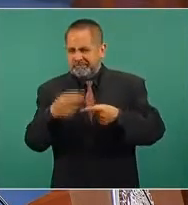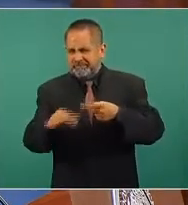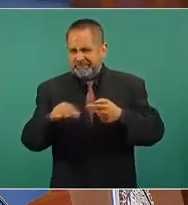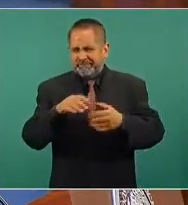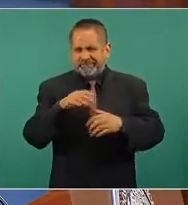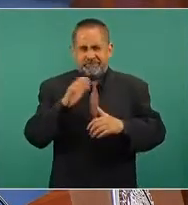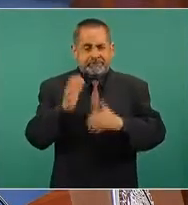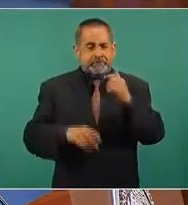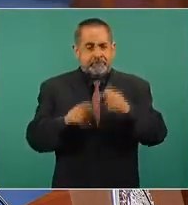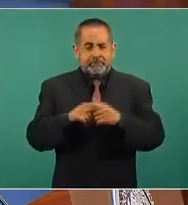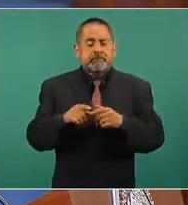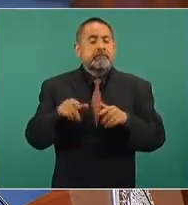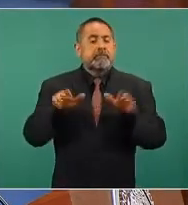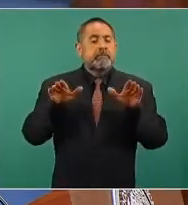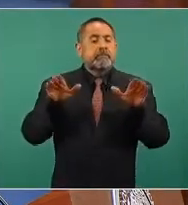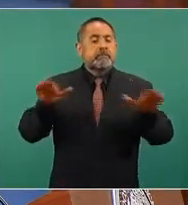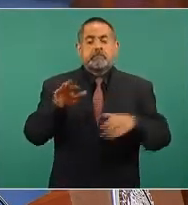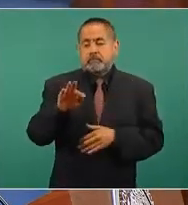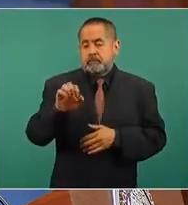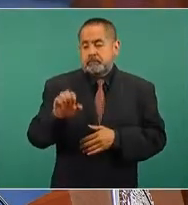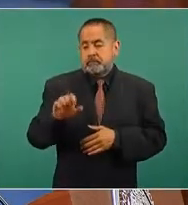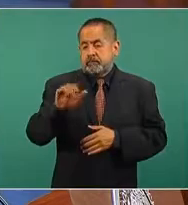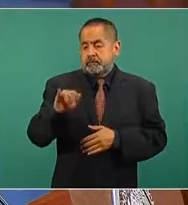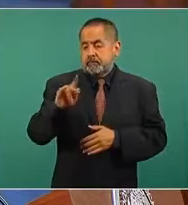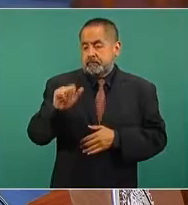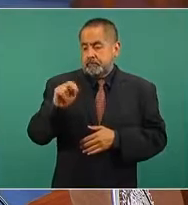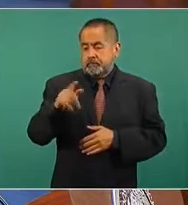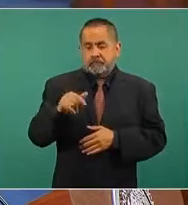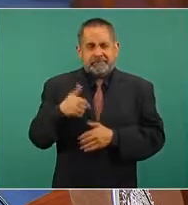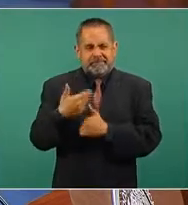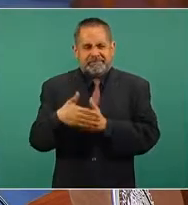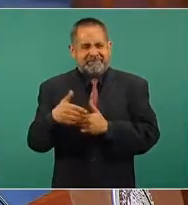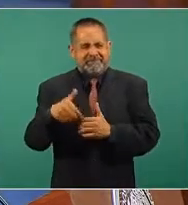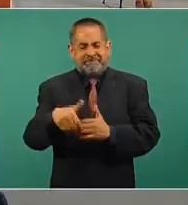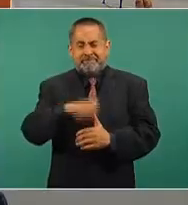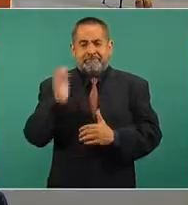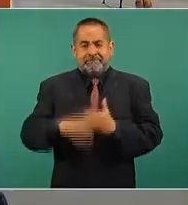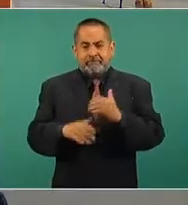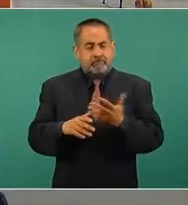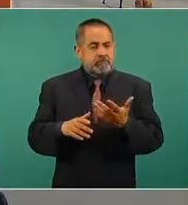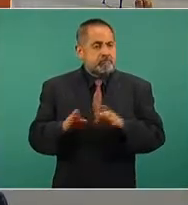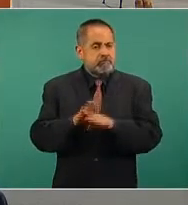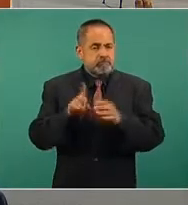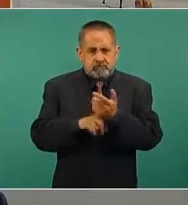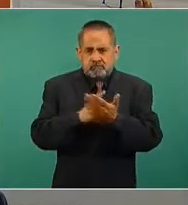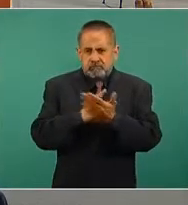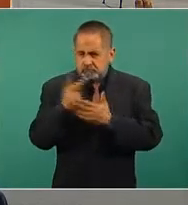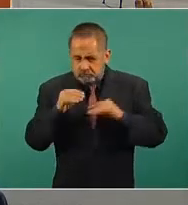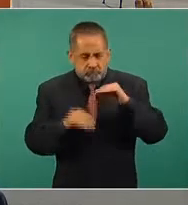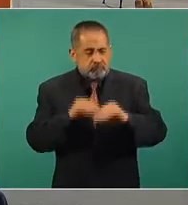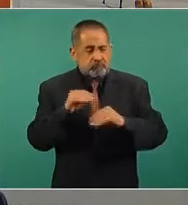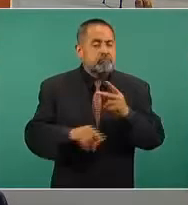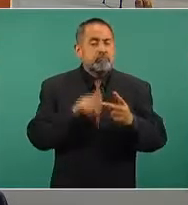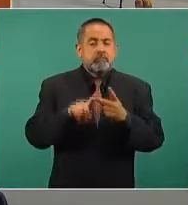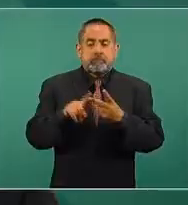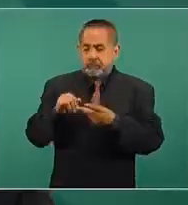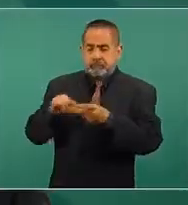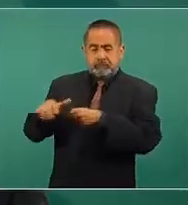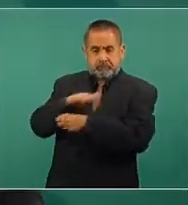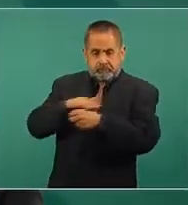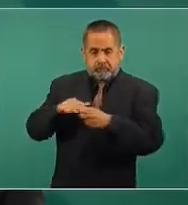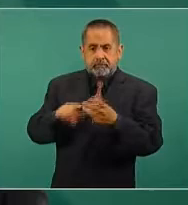inmediaciones del aeropuerto Felipe Ángeles. Vamos a pronto, en 2 meses, ya iniciar los programas de desarrollo regional del Istmo,